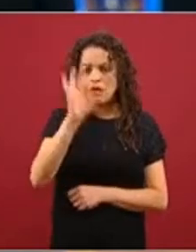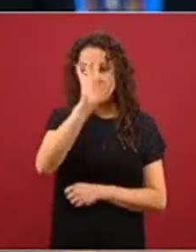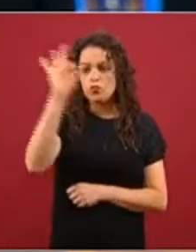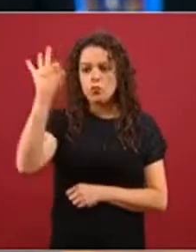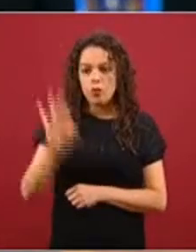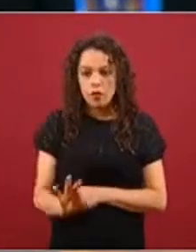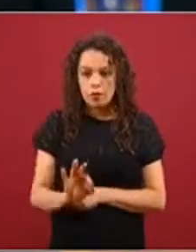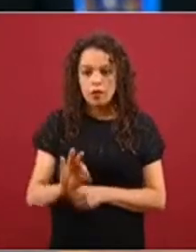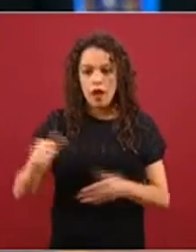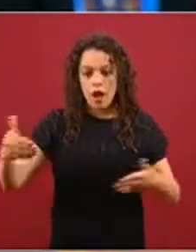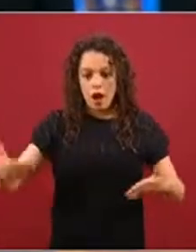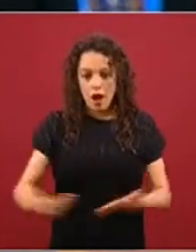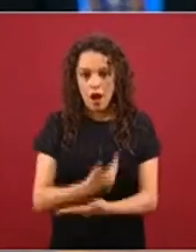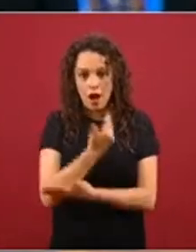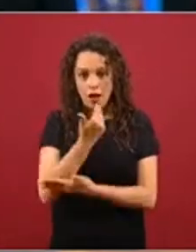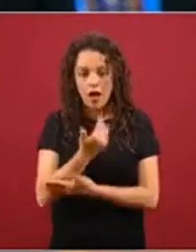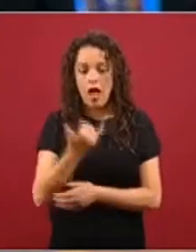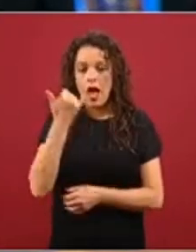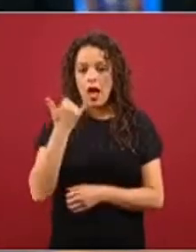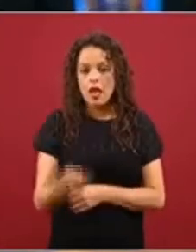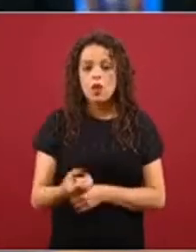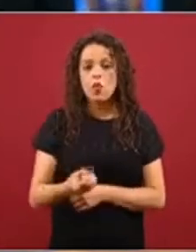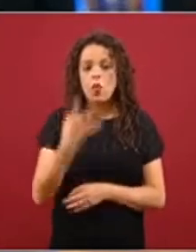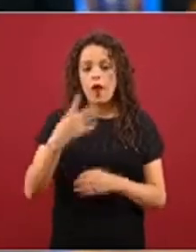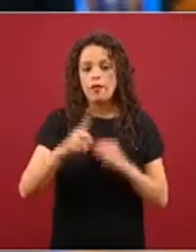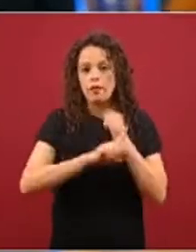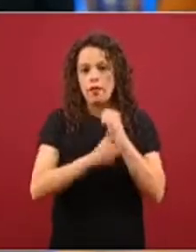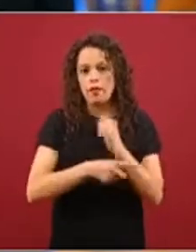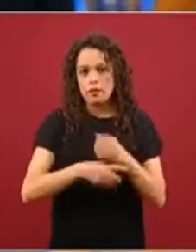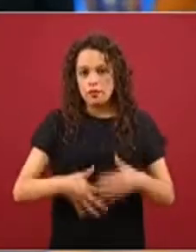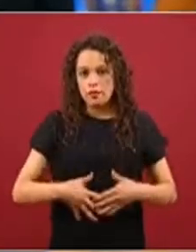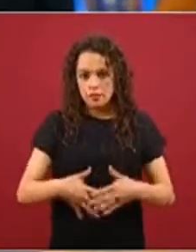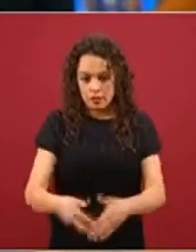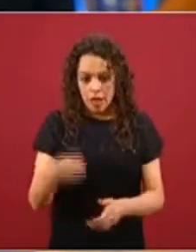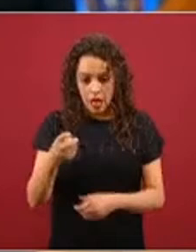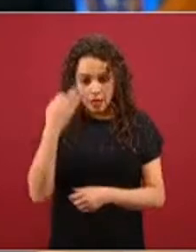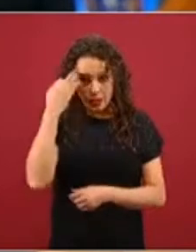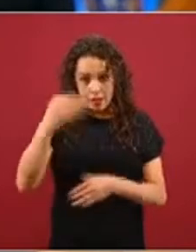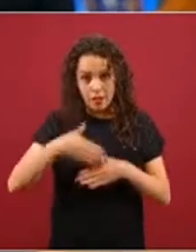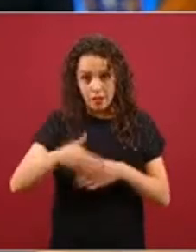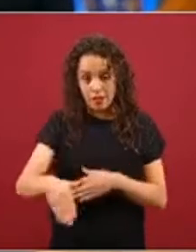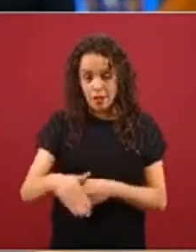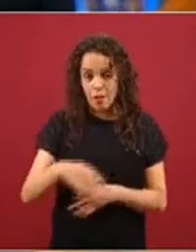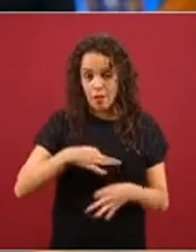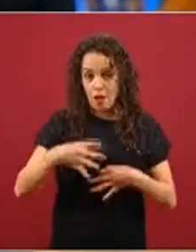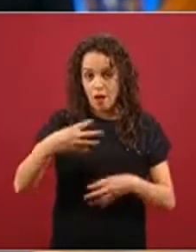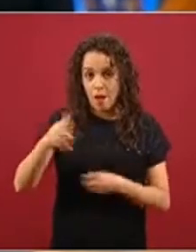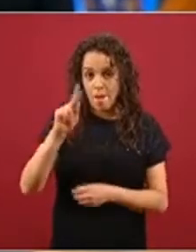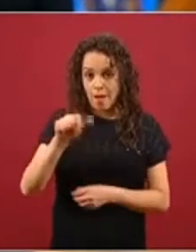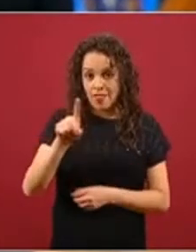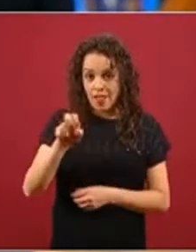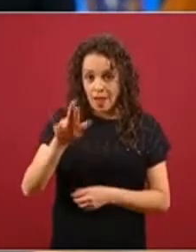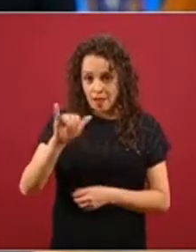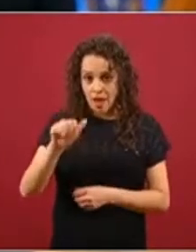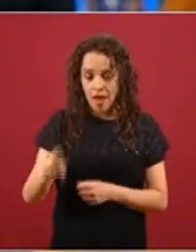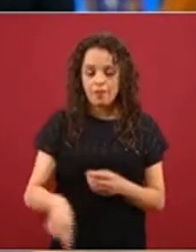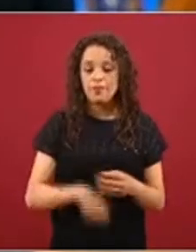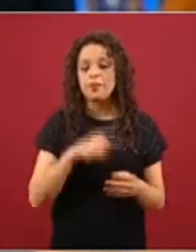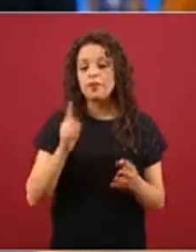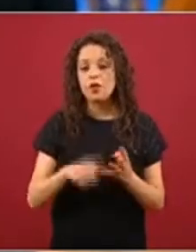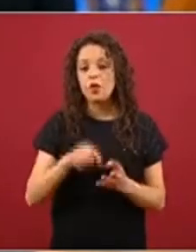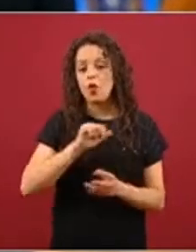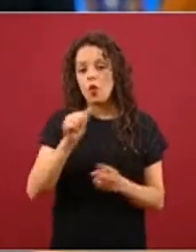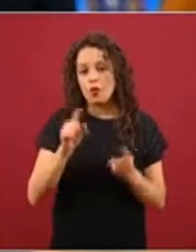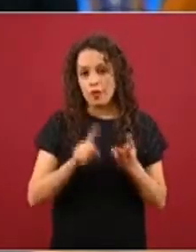se han registrado durante esta pandemia. Nos gustaría saberlos. La tercera, la